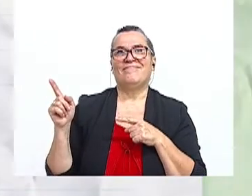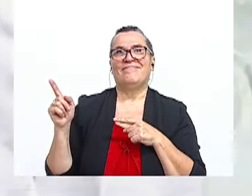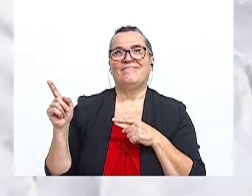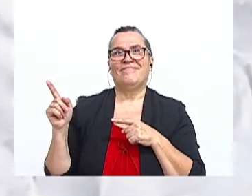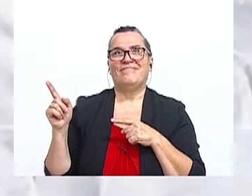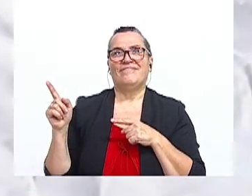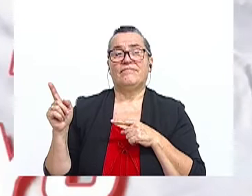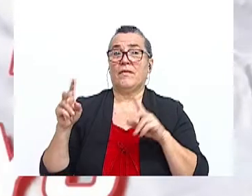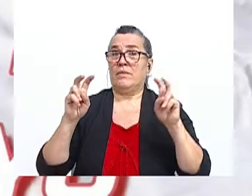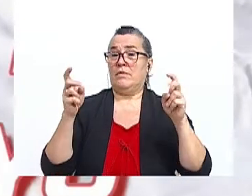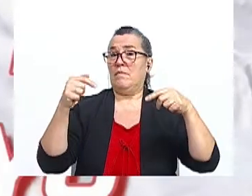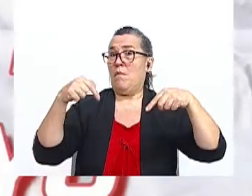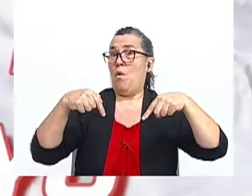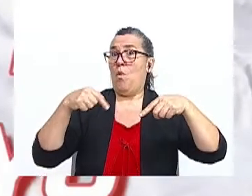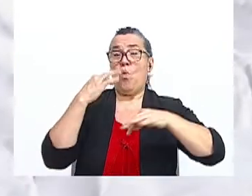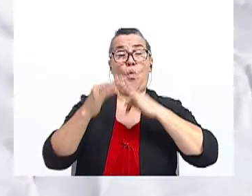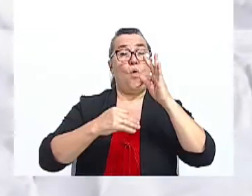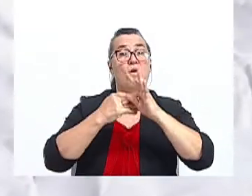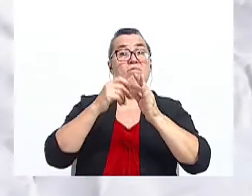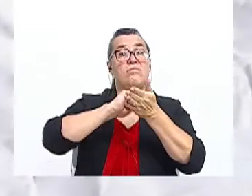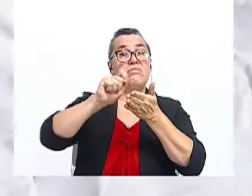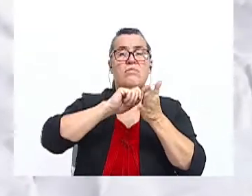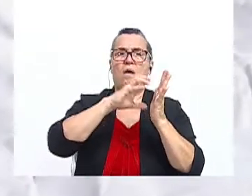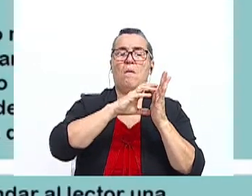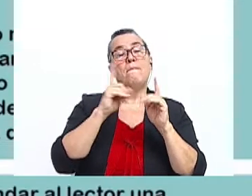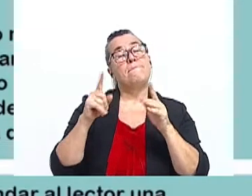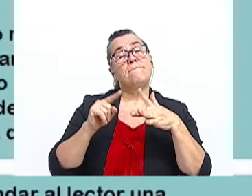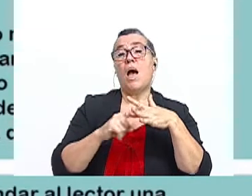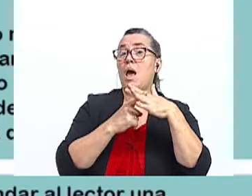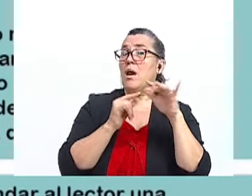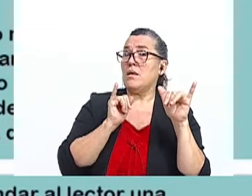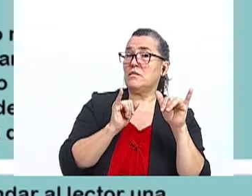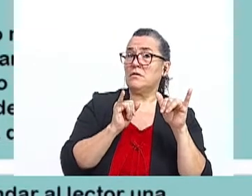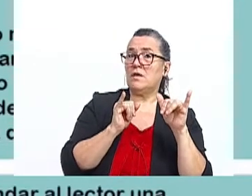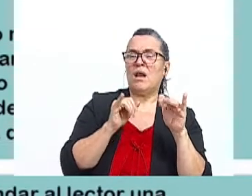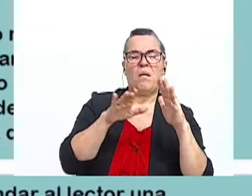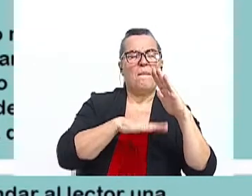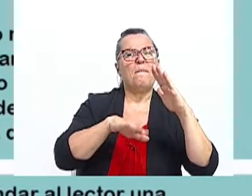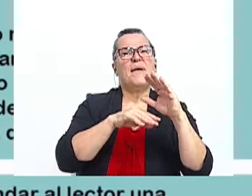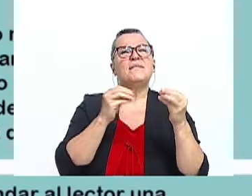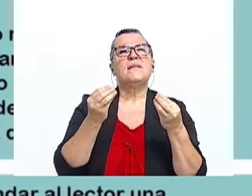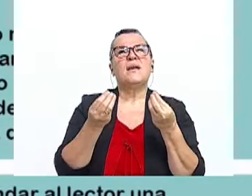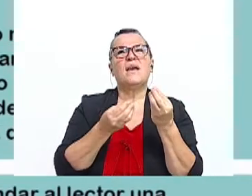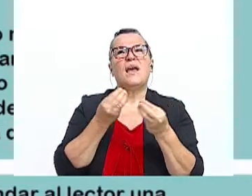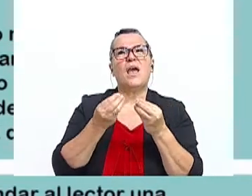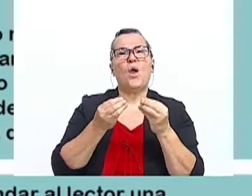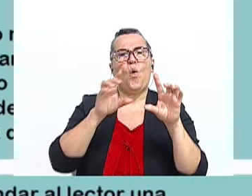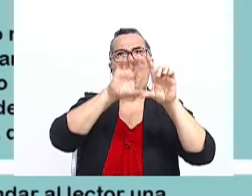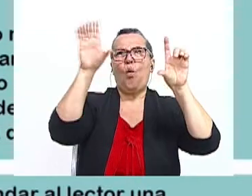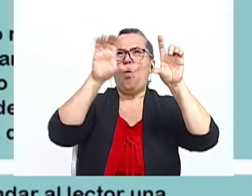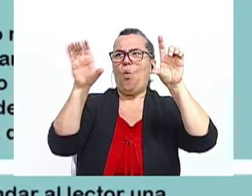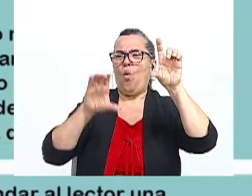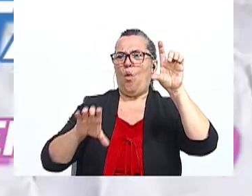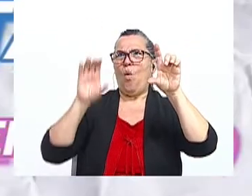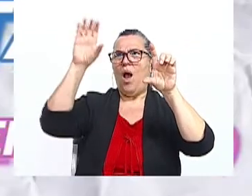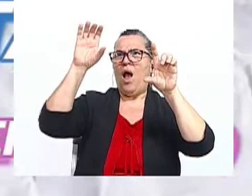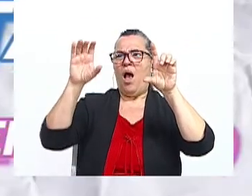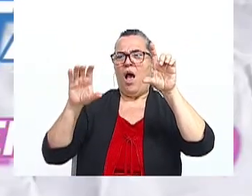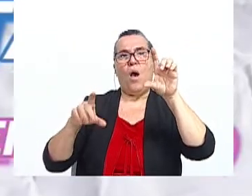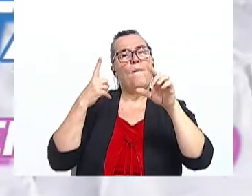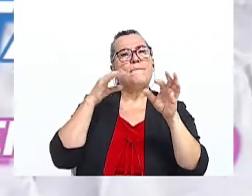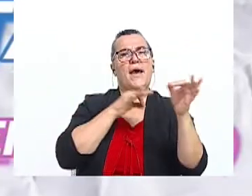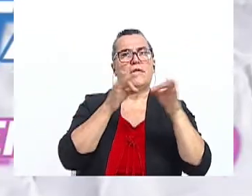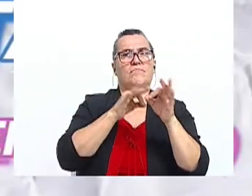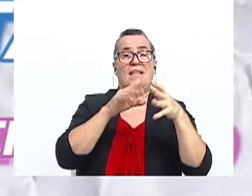Y el tema de hoy es tipos de ensayo. Bueno, para iniciar, nos basaremos hoy en un cuadro sinóptico para explicar mejor el tema. Son